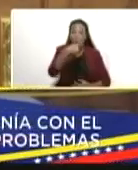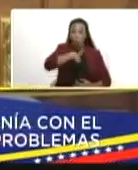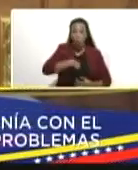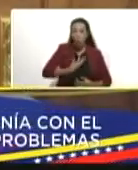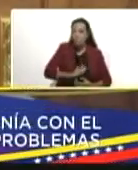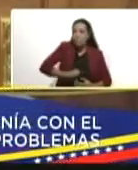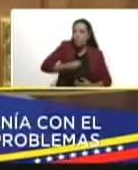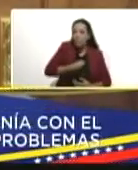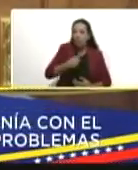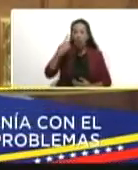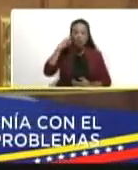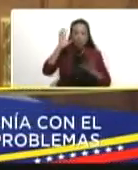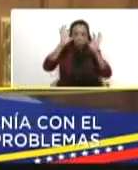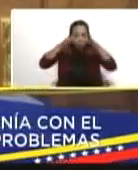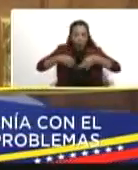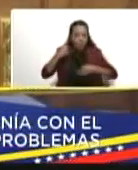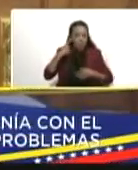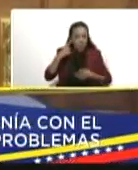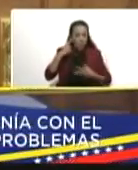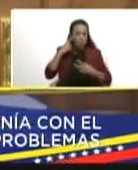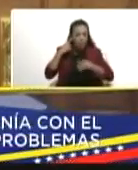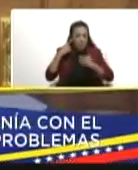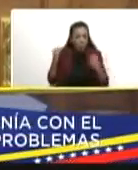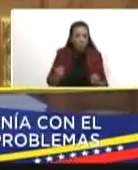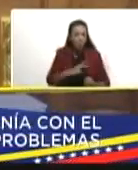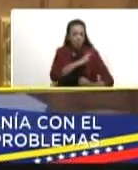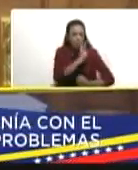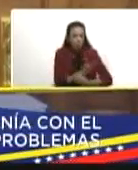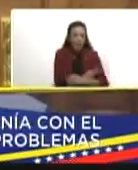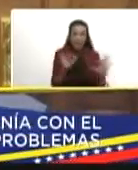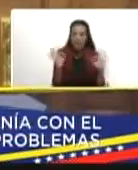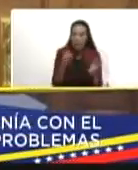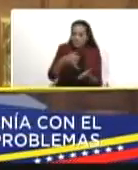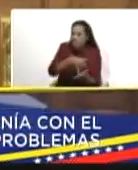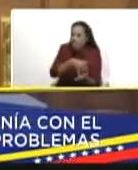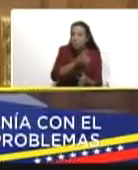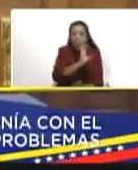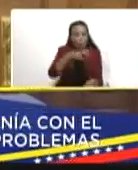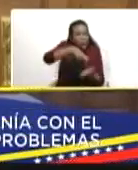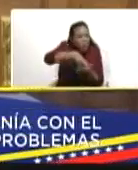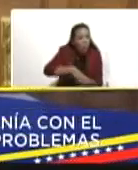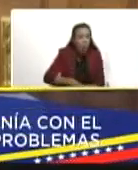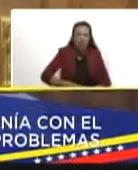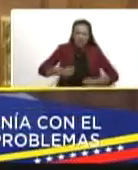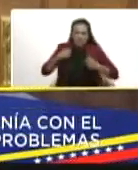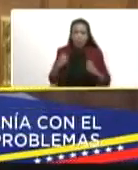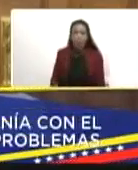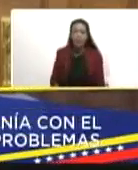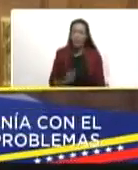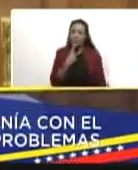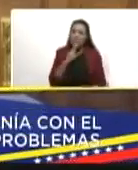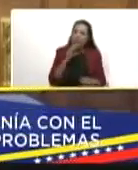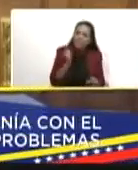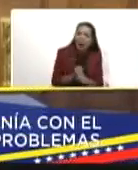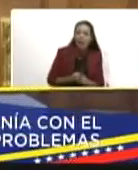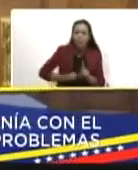dice fuerza voluntad Nada de eso no te rinda sigue adelante porque lo